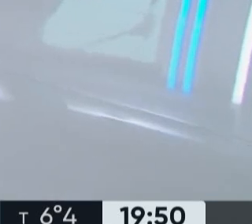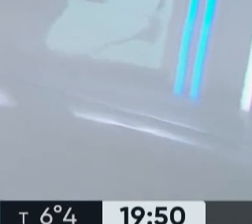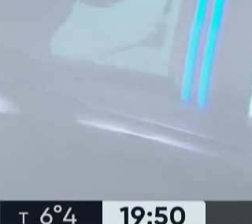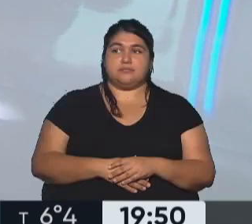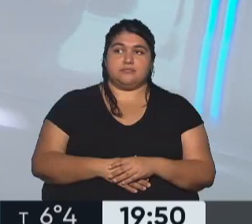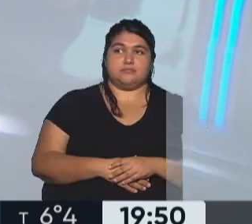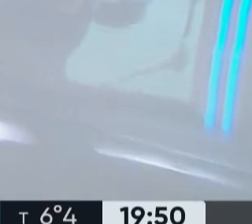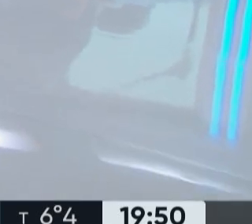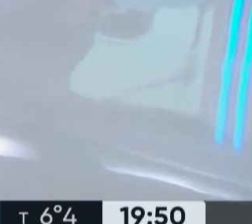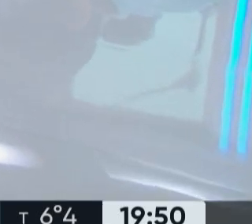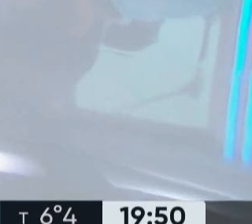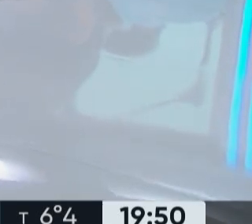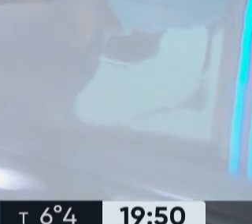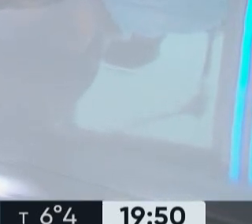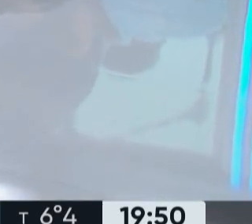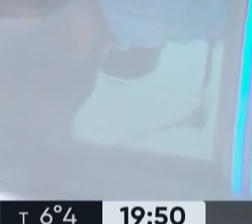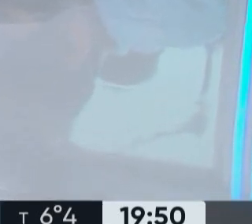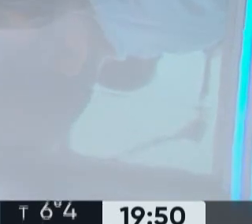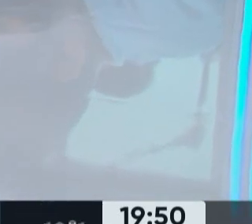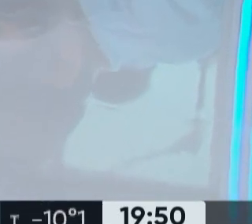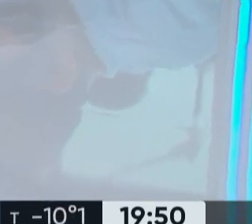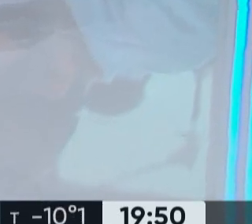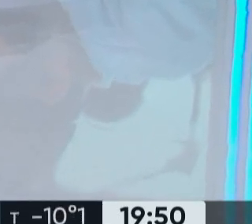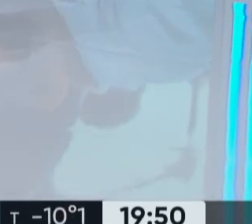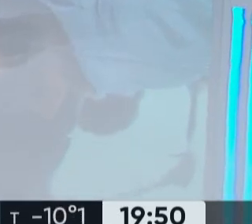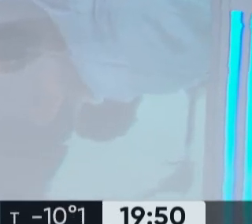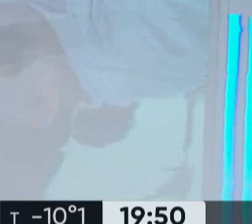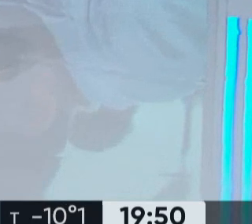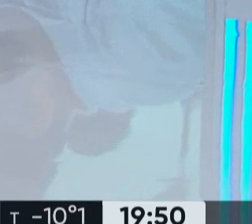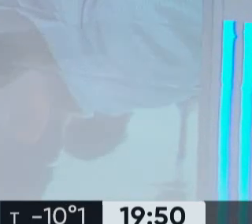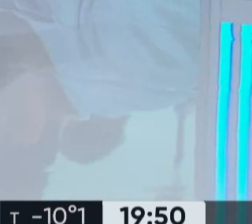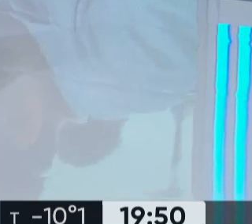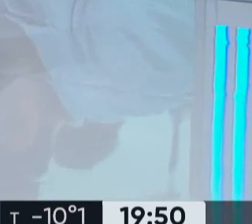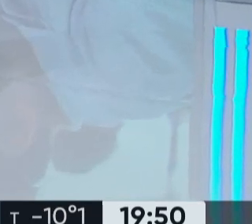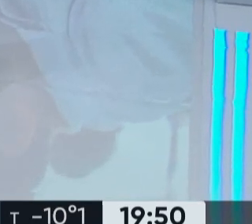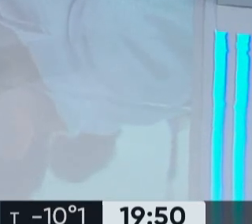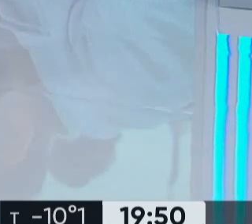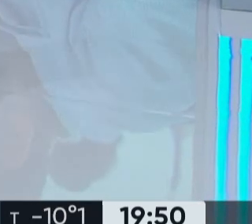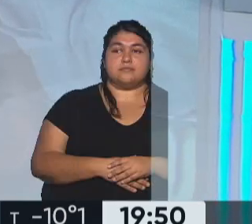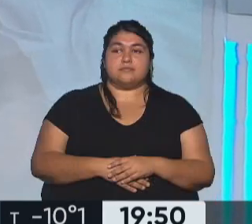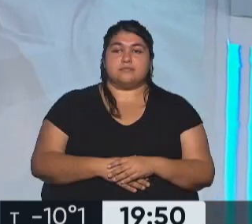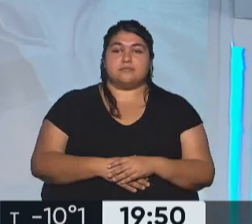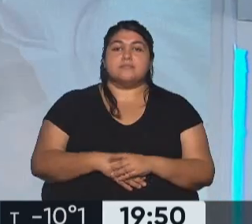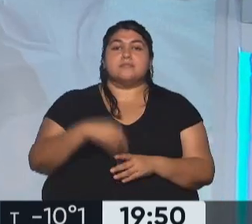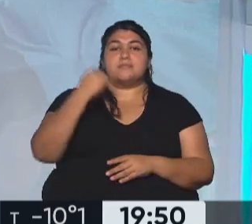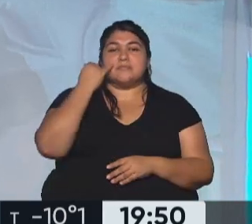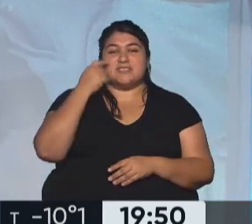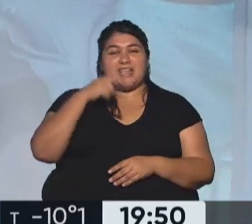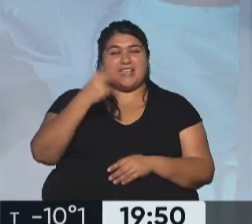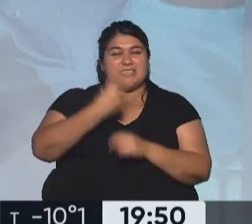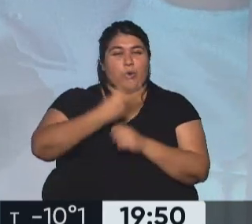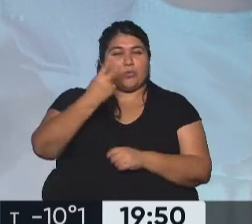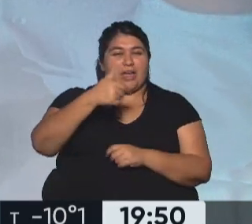Un informe de una ONG señala que de 100 chicos que comienzan la escuela, solo 53 terminan la secundaria. Al